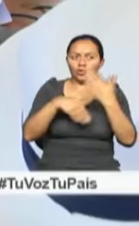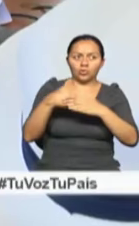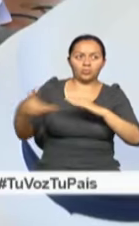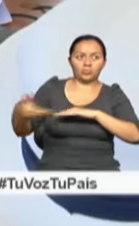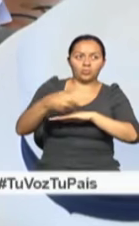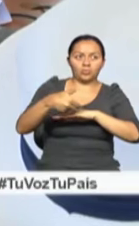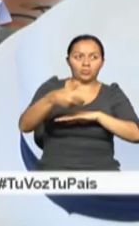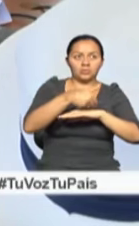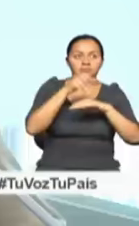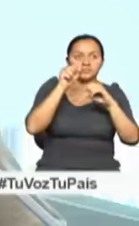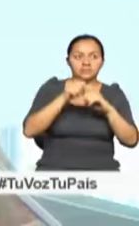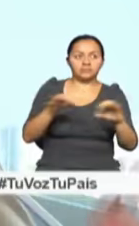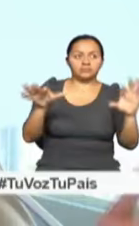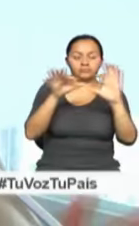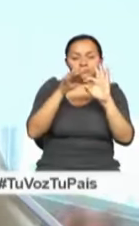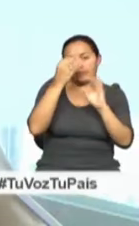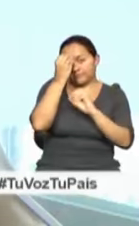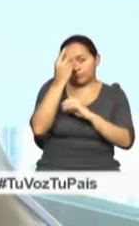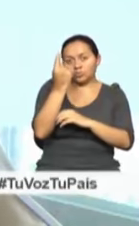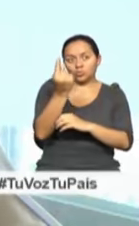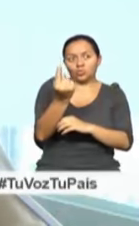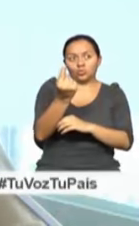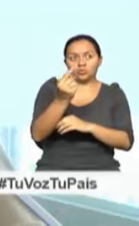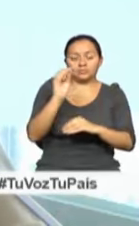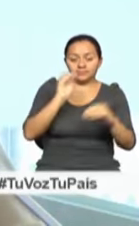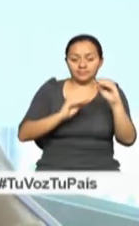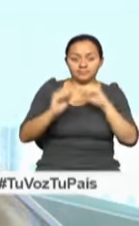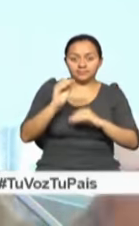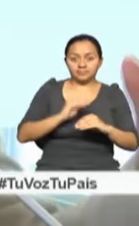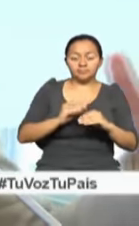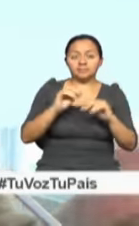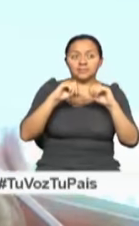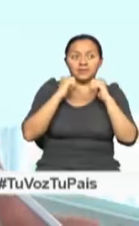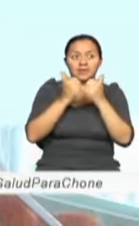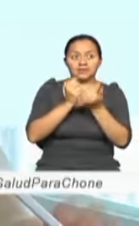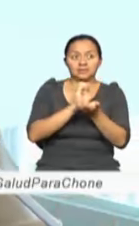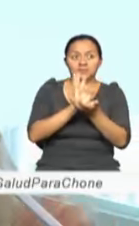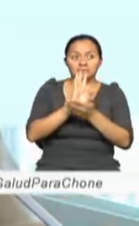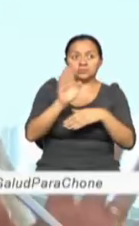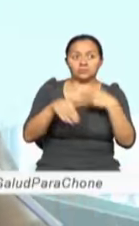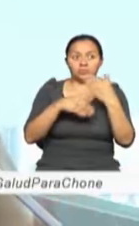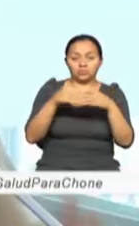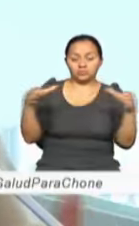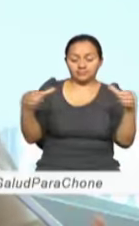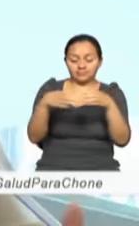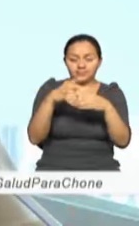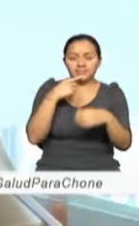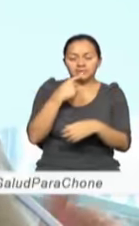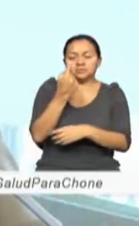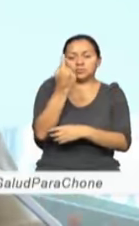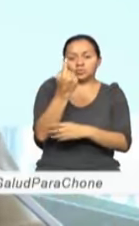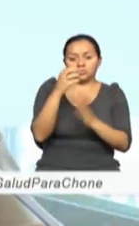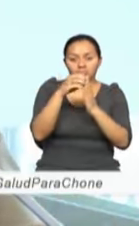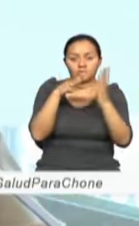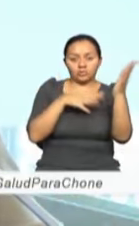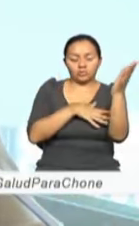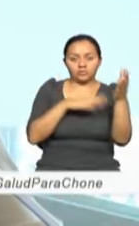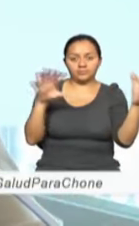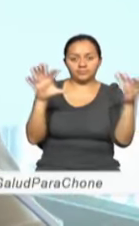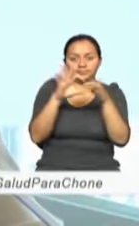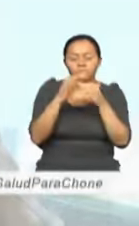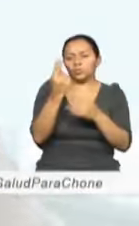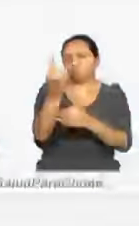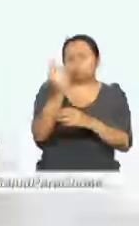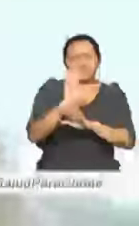generar un solo informe. Y le planteo, si todos los legisladores están de acuerdo, poder unificar y hacer un solo proyecto reformatorio a la